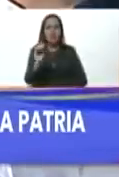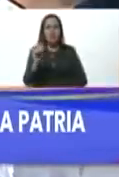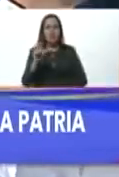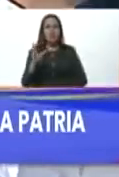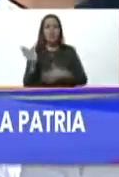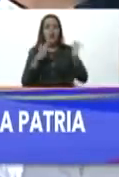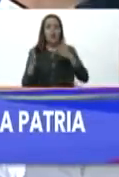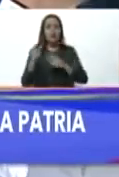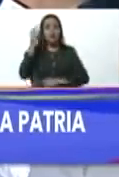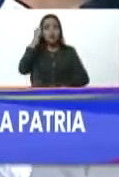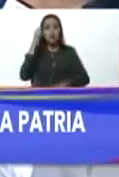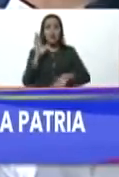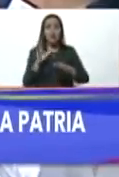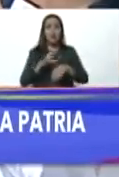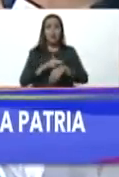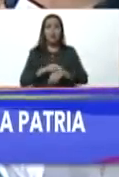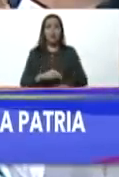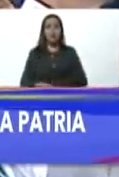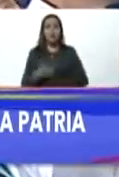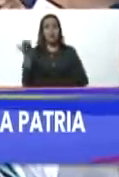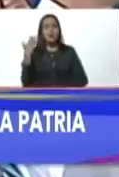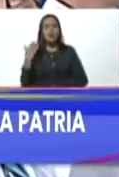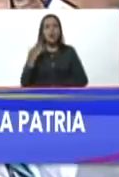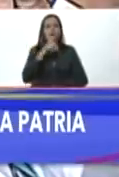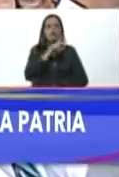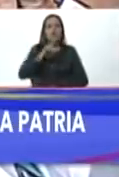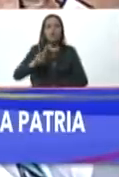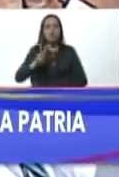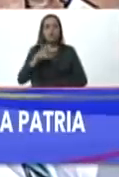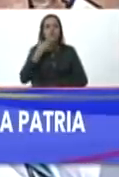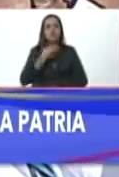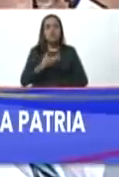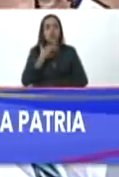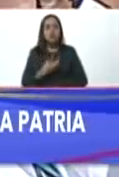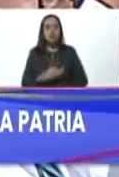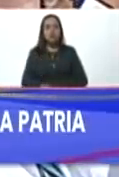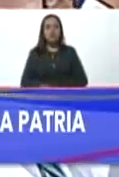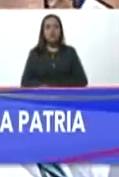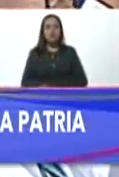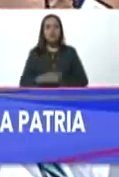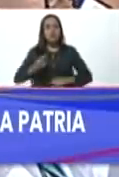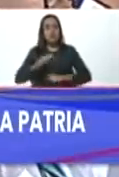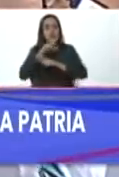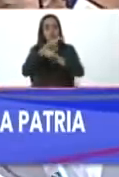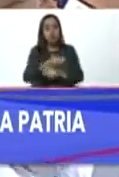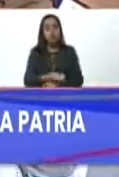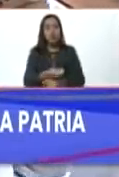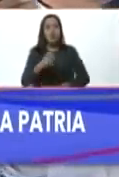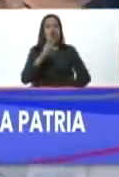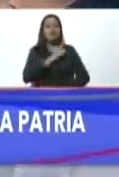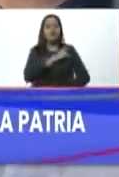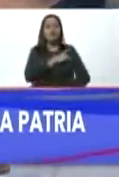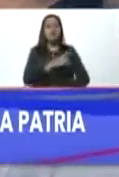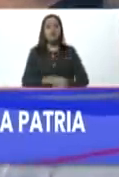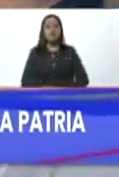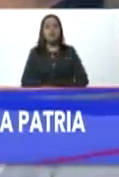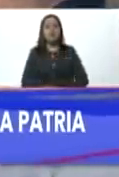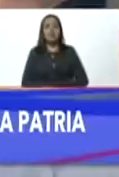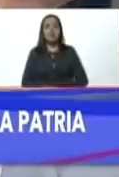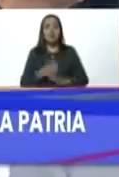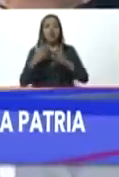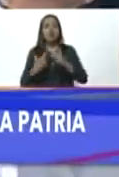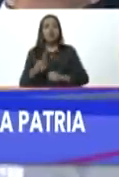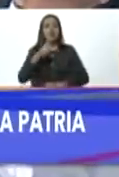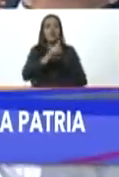pasado 12 de diciembre, salió egresada de la Universidad Rómulo Gallegos la